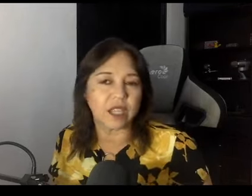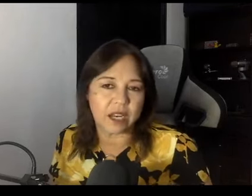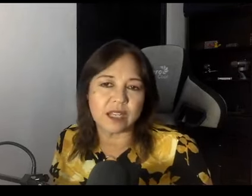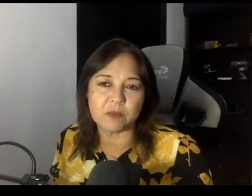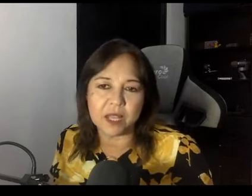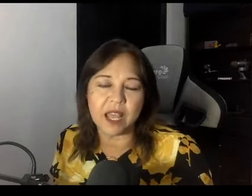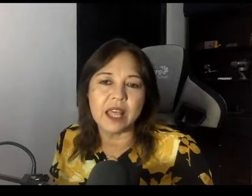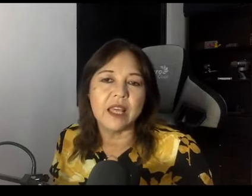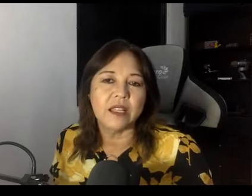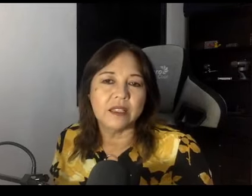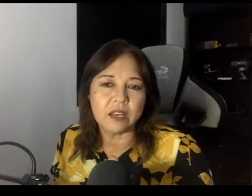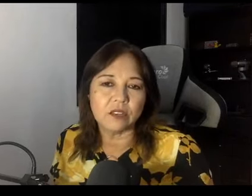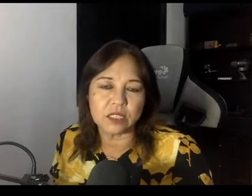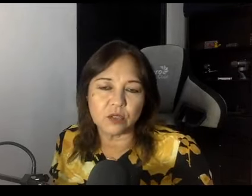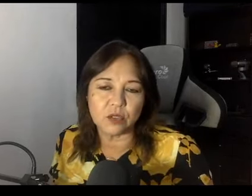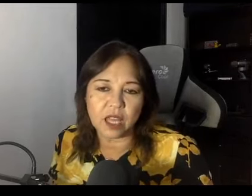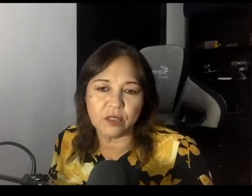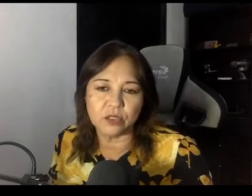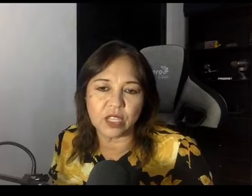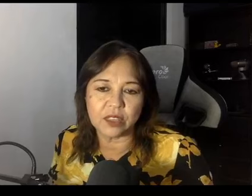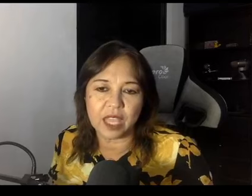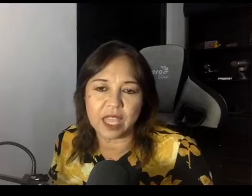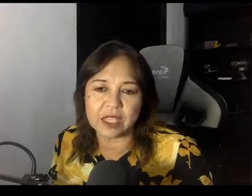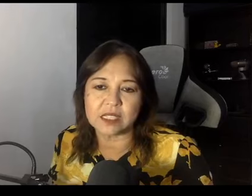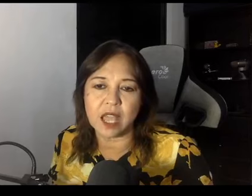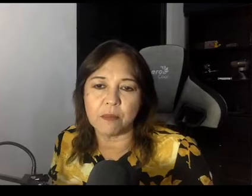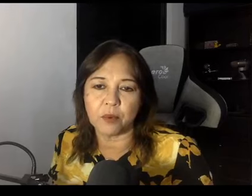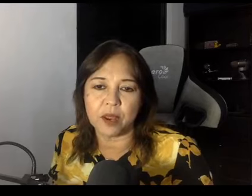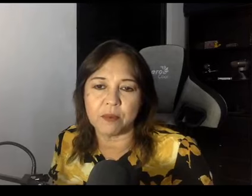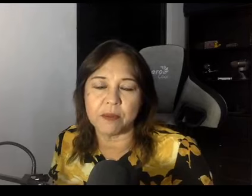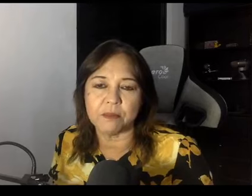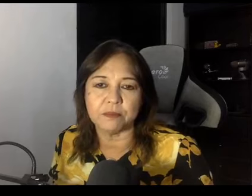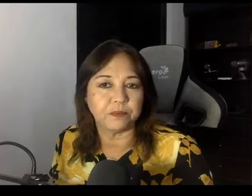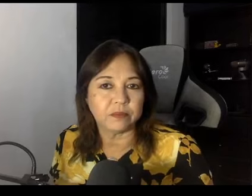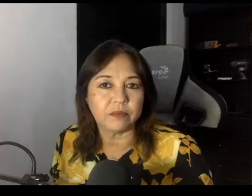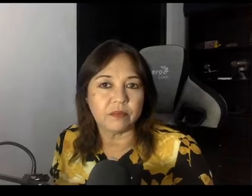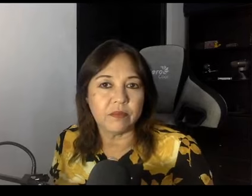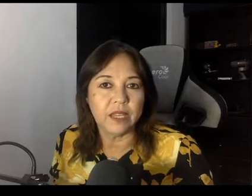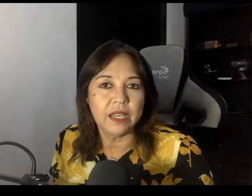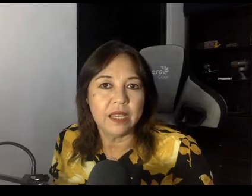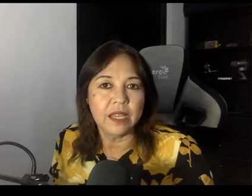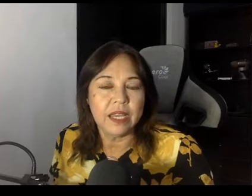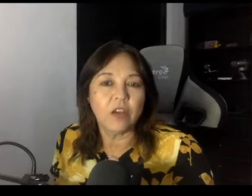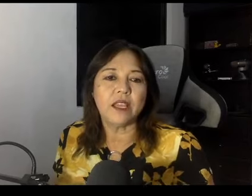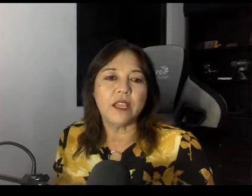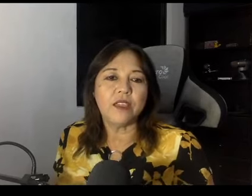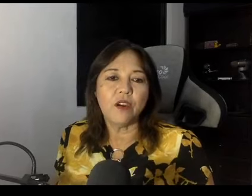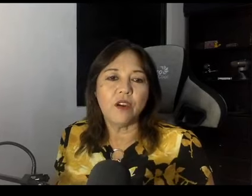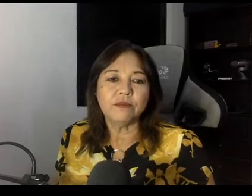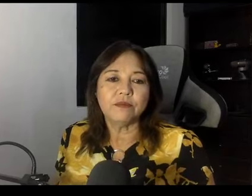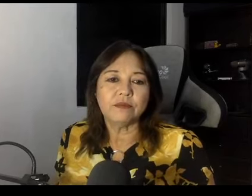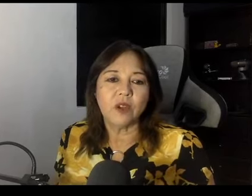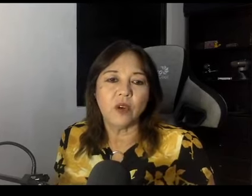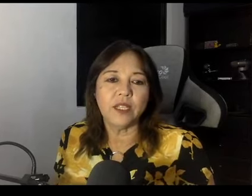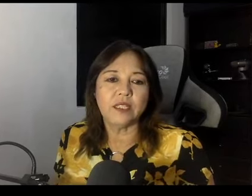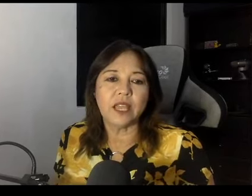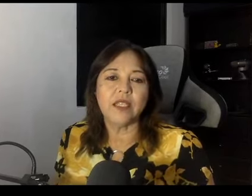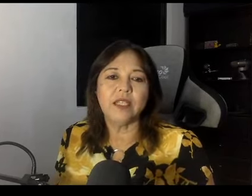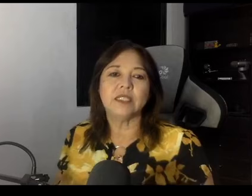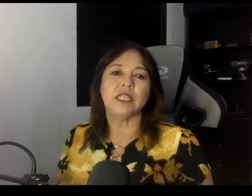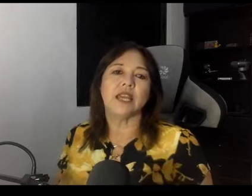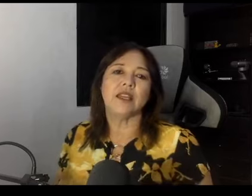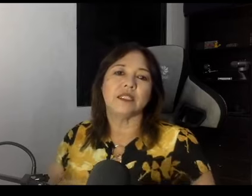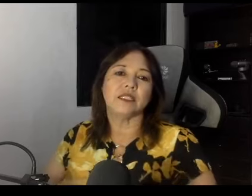resto están a la espera de los resultados de esta prueba. Le comenté yo,